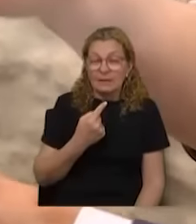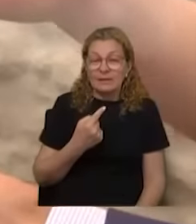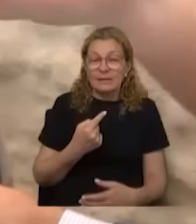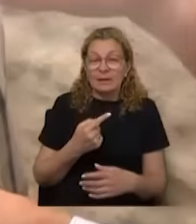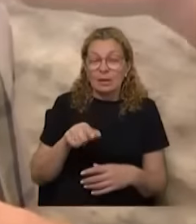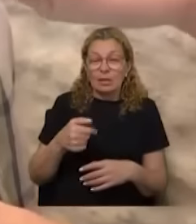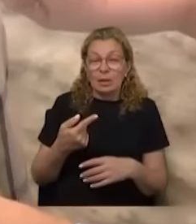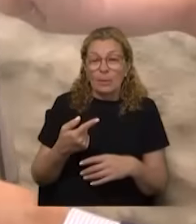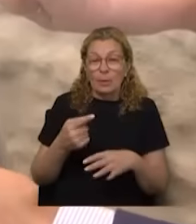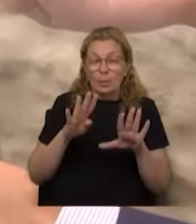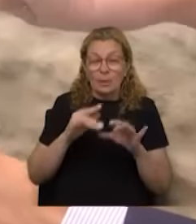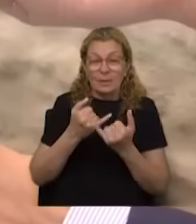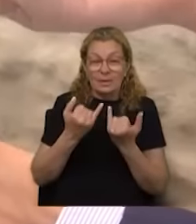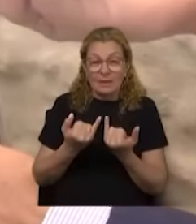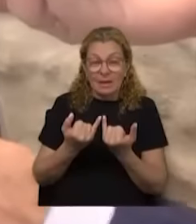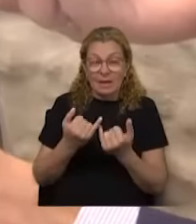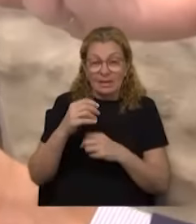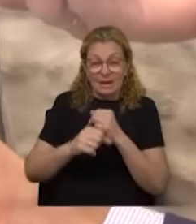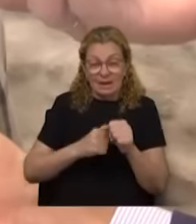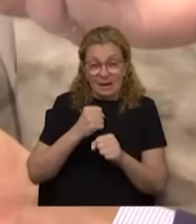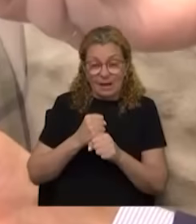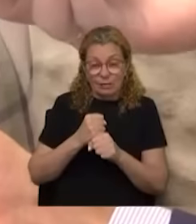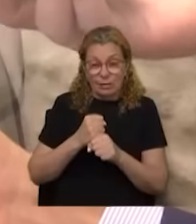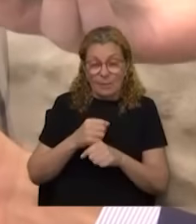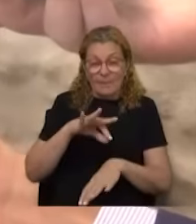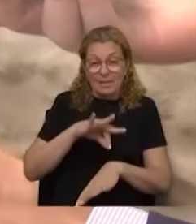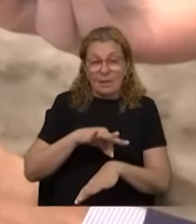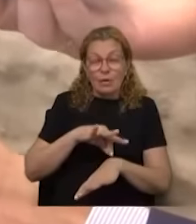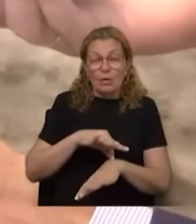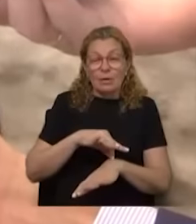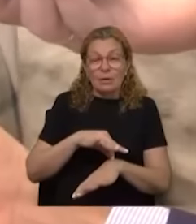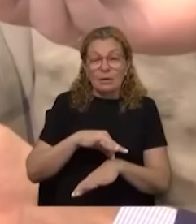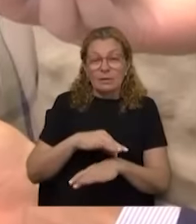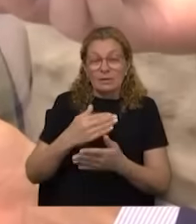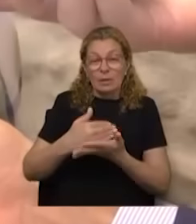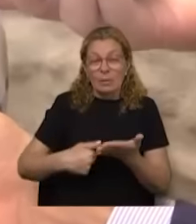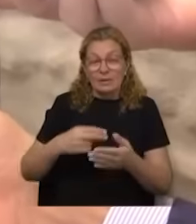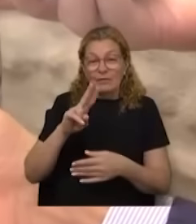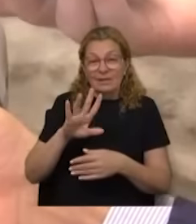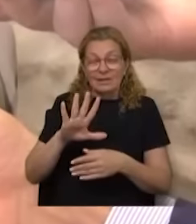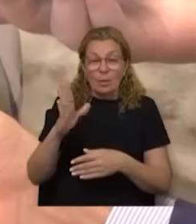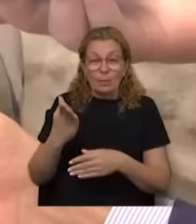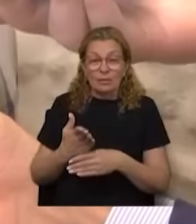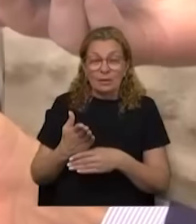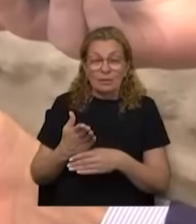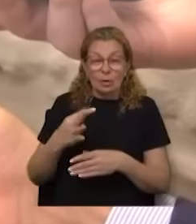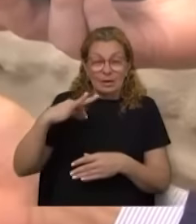después de los 9 días anuales de certificación médica se le descuente el 25% del salario de los trabajadores por